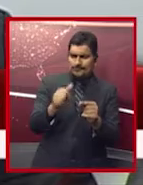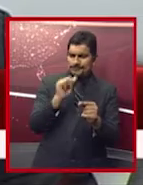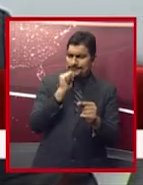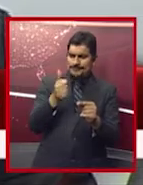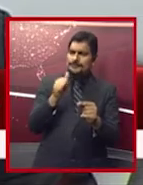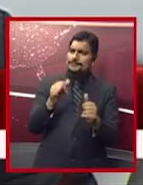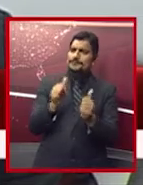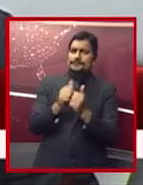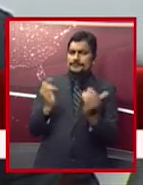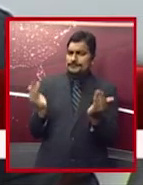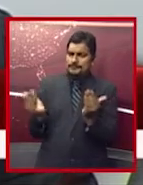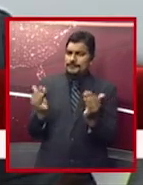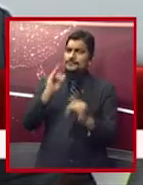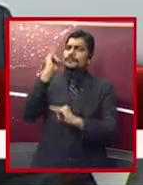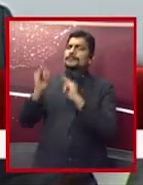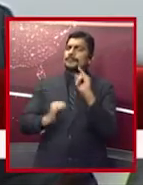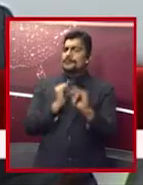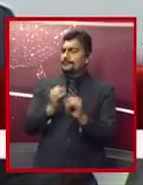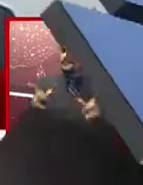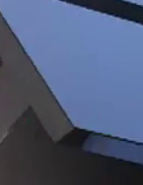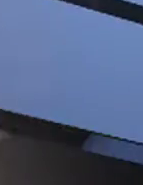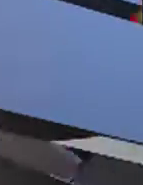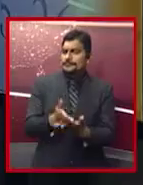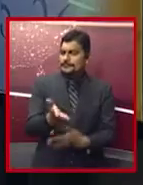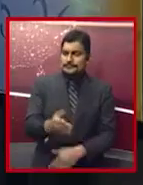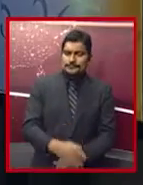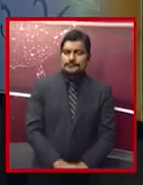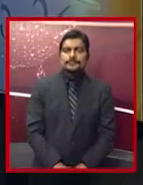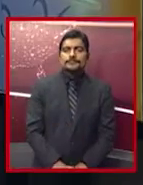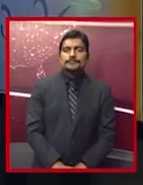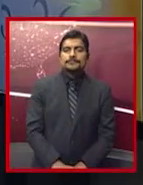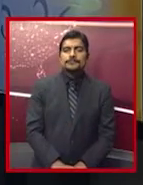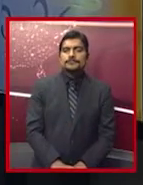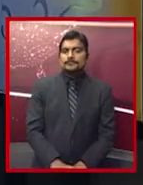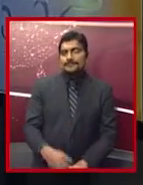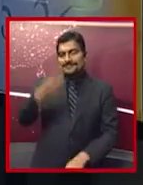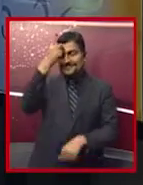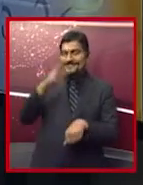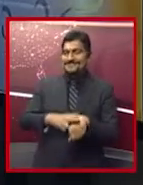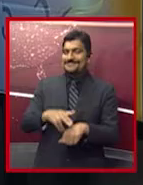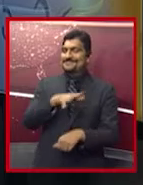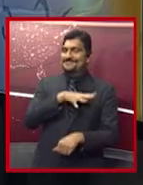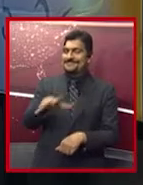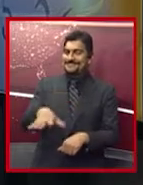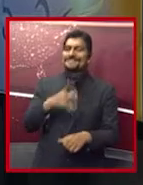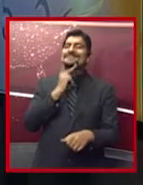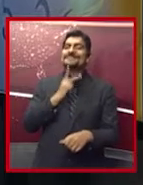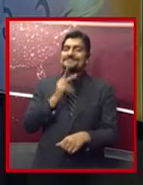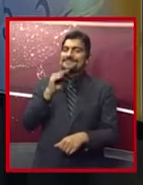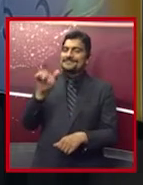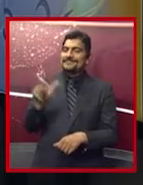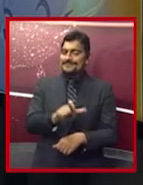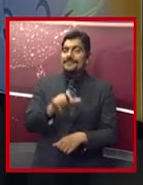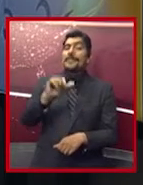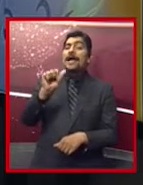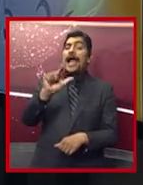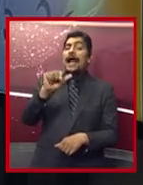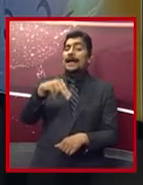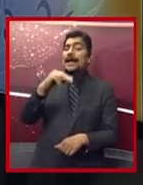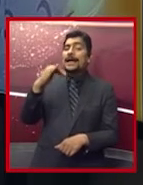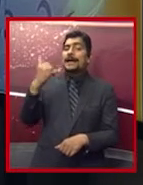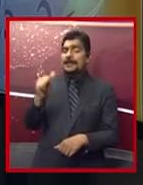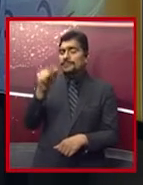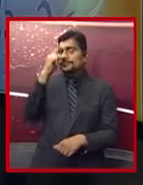la referencia internacional. El director general de Petróleos Mexicanos, José Antonio González Anaya, expuso